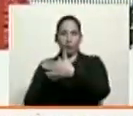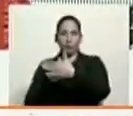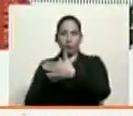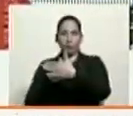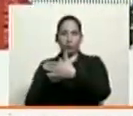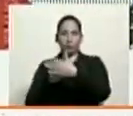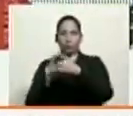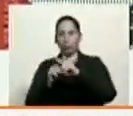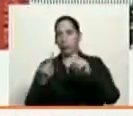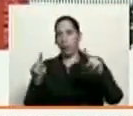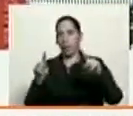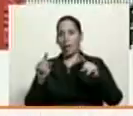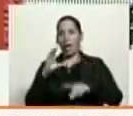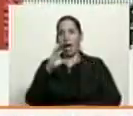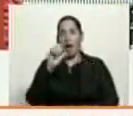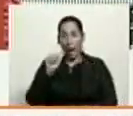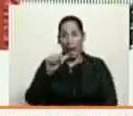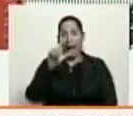Para lo del ALCA,